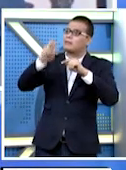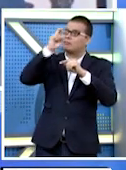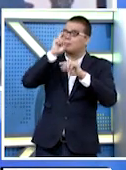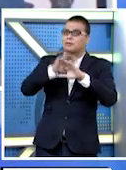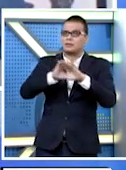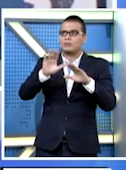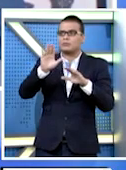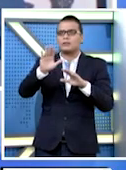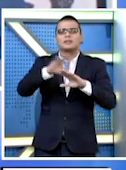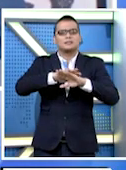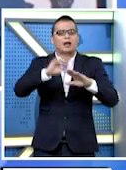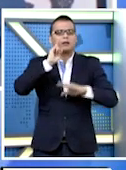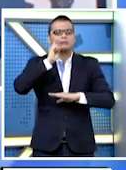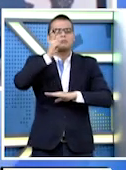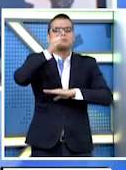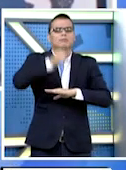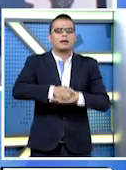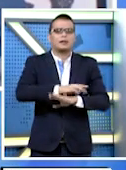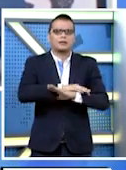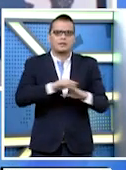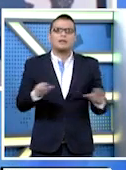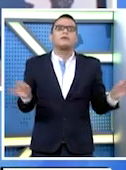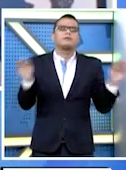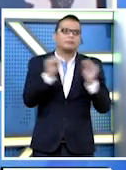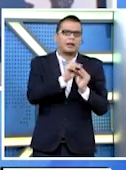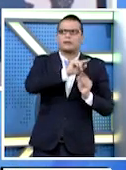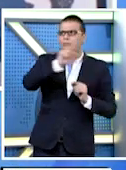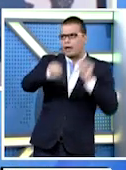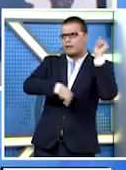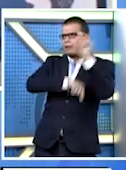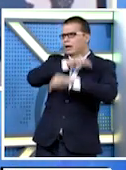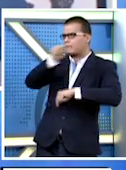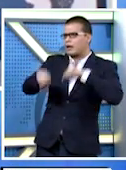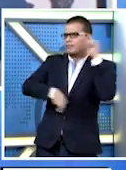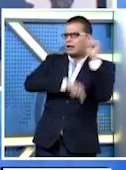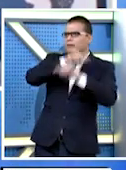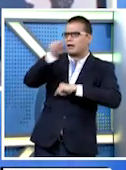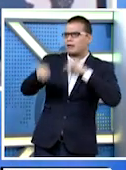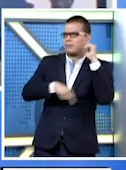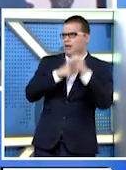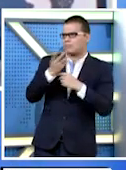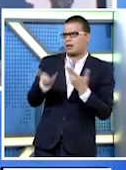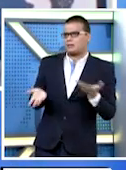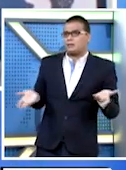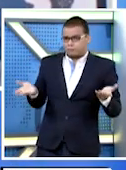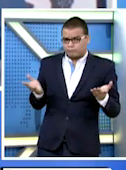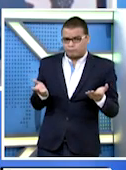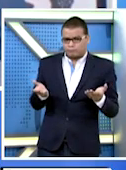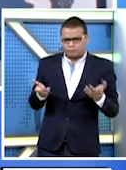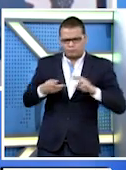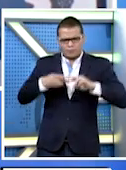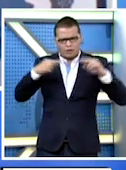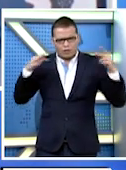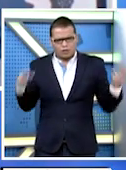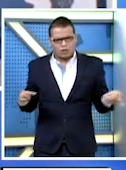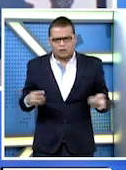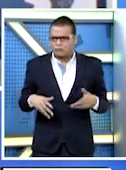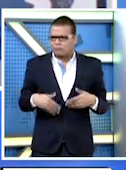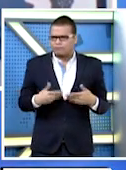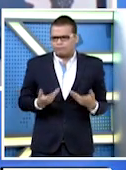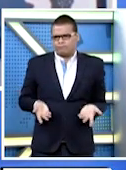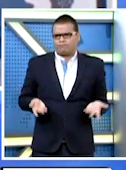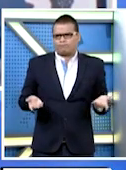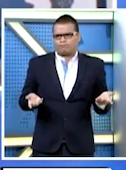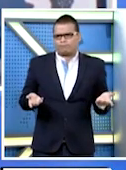una vez se pusieron estas medidas de control estrictas, también esa misma gente determinó